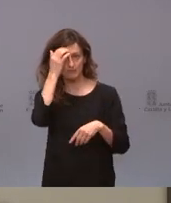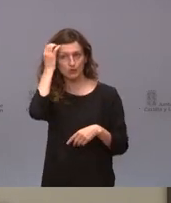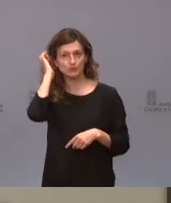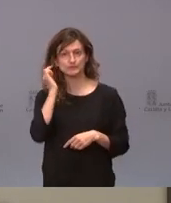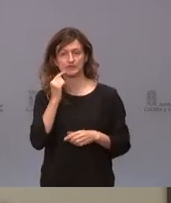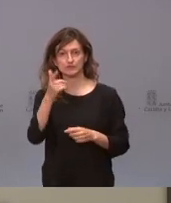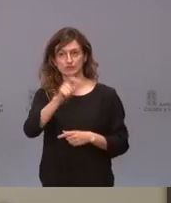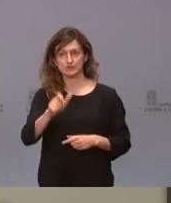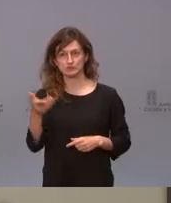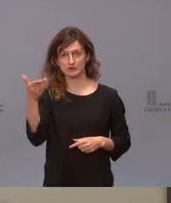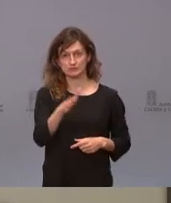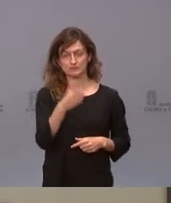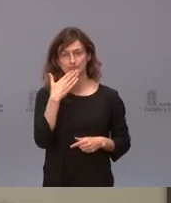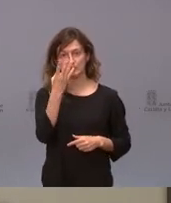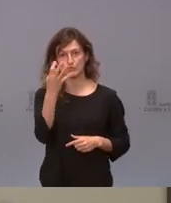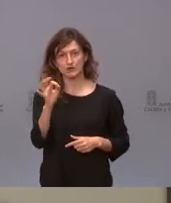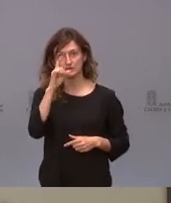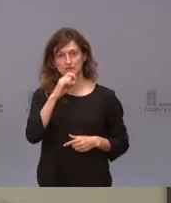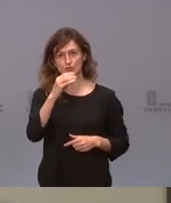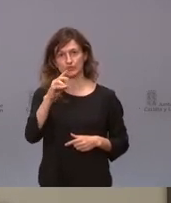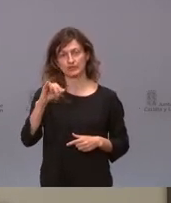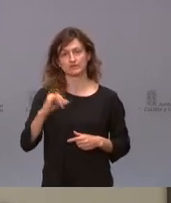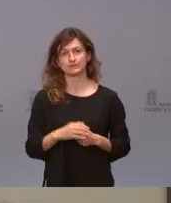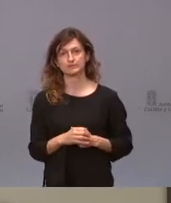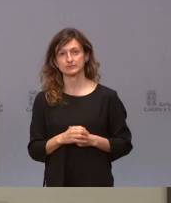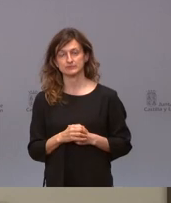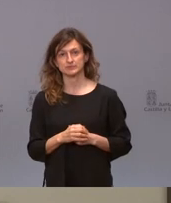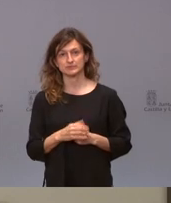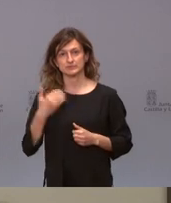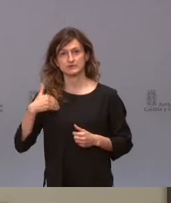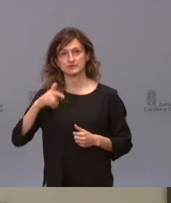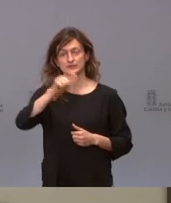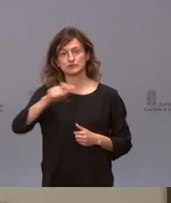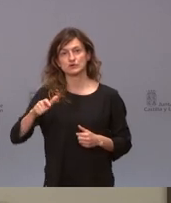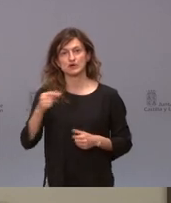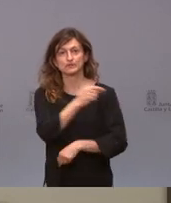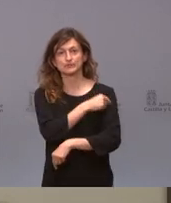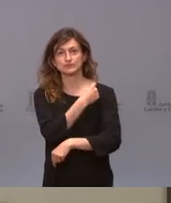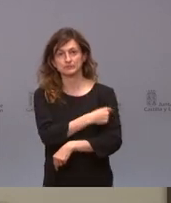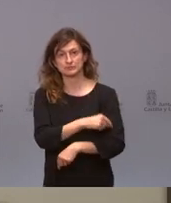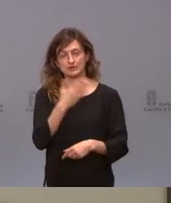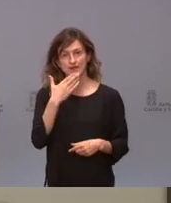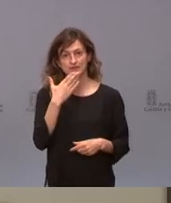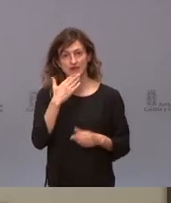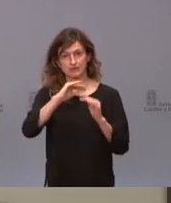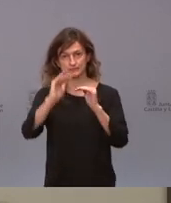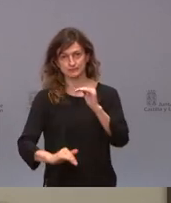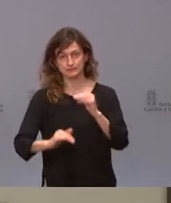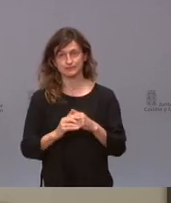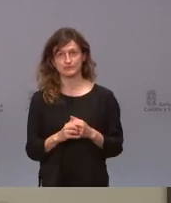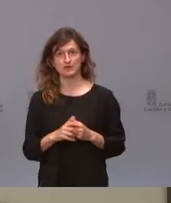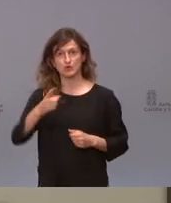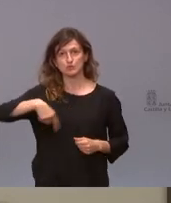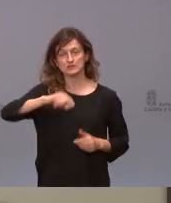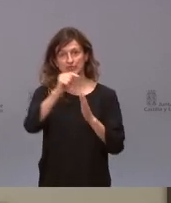algún fallecido con menos de 40 años en las ucis supongo que al vacunar a la gente de mayor edad la edad ha bajado no sé si